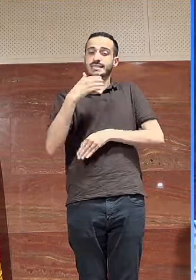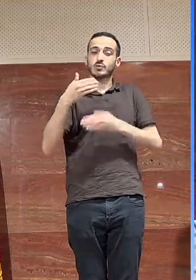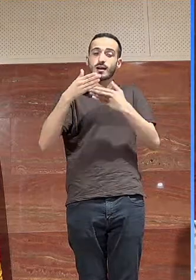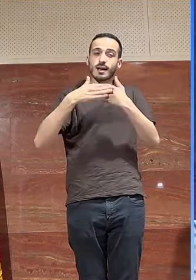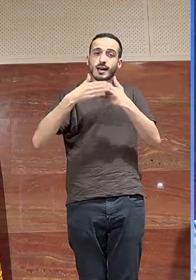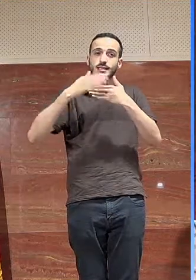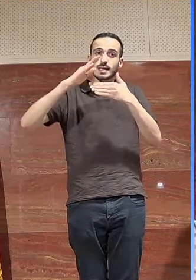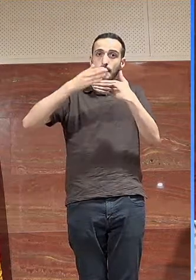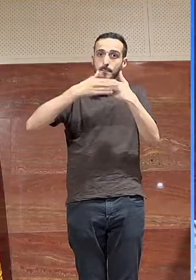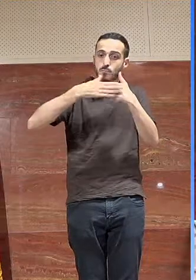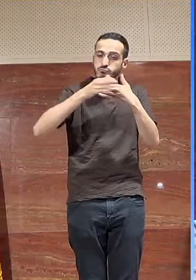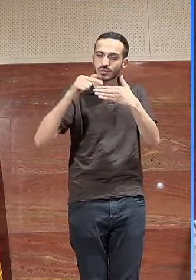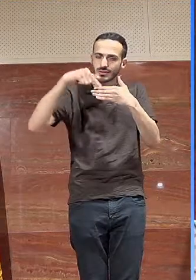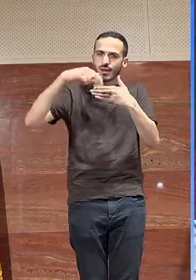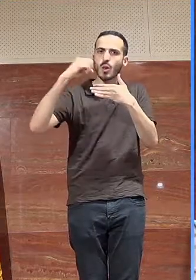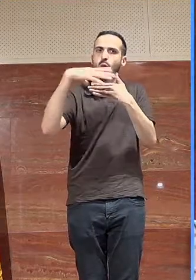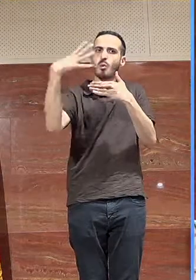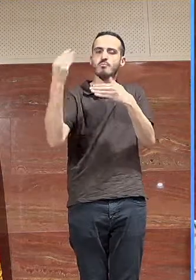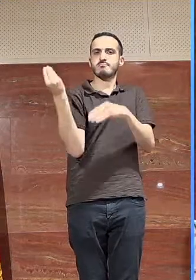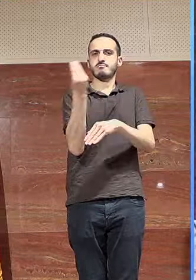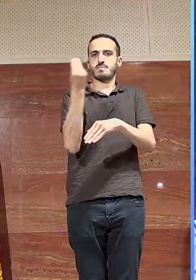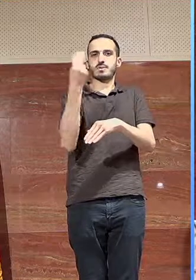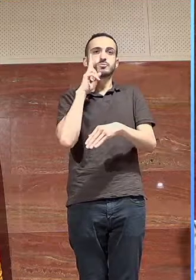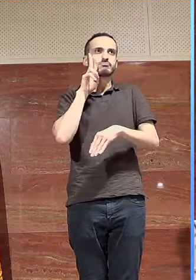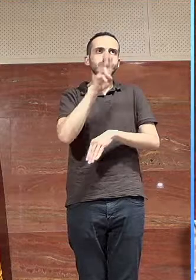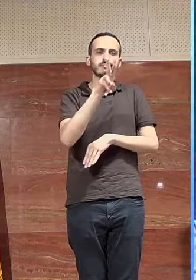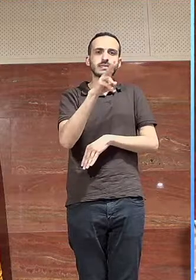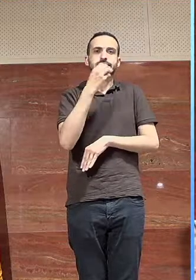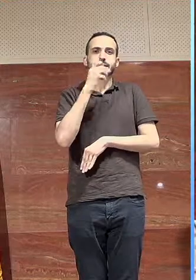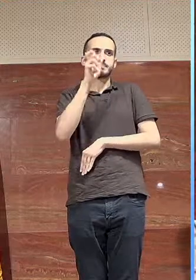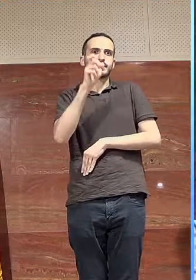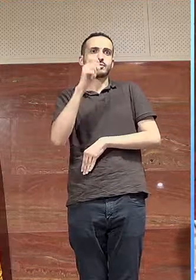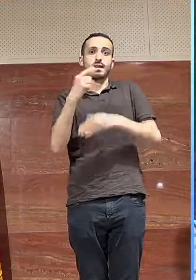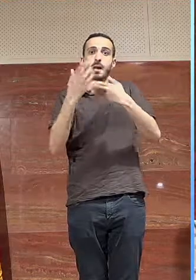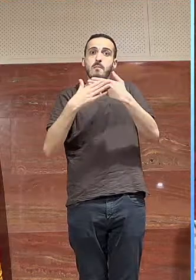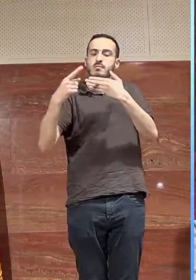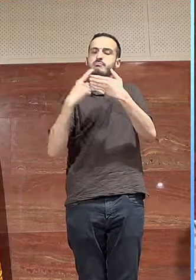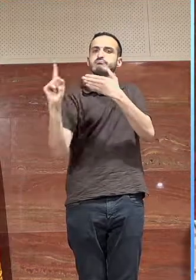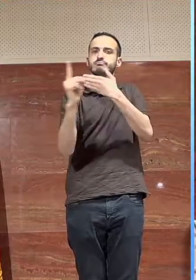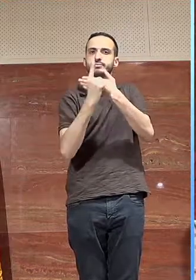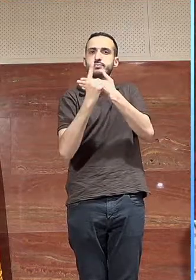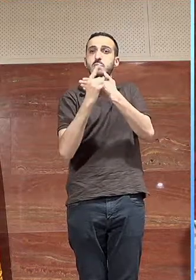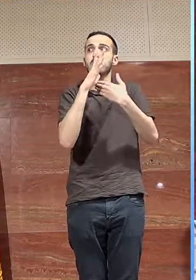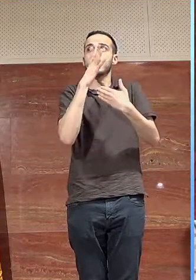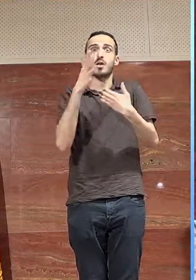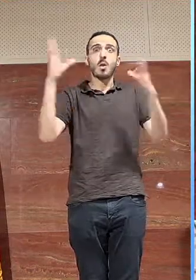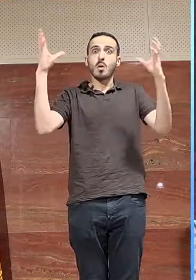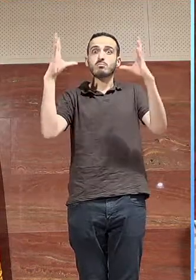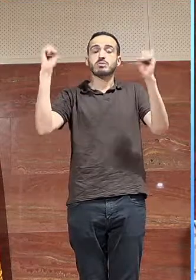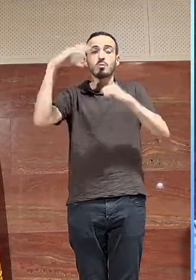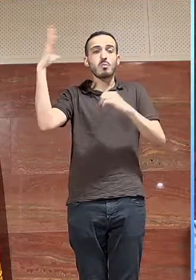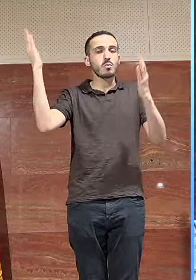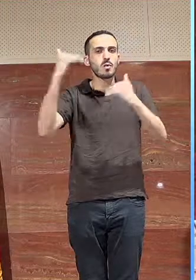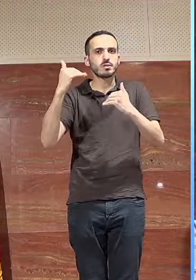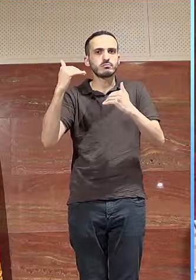tu propia vivienda desde el interior de la misma, de forma que si tocan a la puerta y en ese momento la luz está apagada por la circunstancia que sea, pues tú la